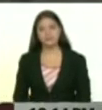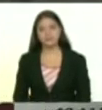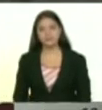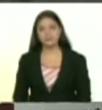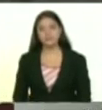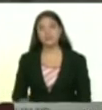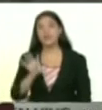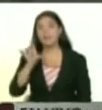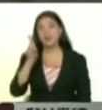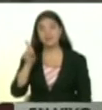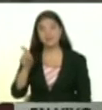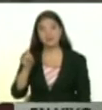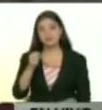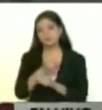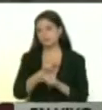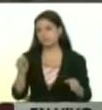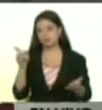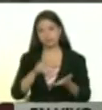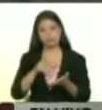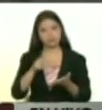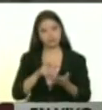ellos no pudieron participar